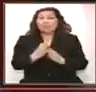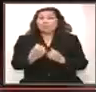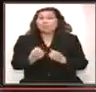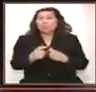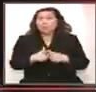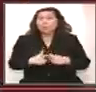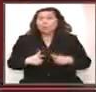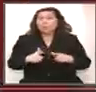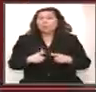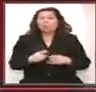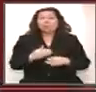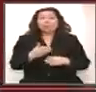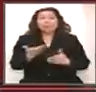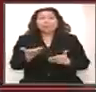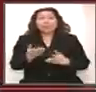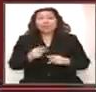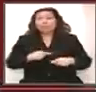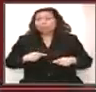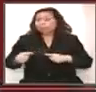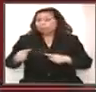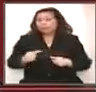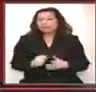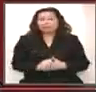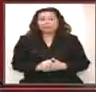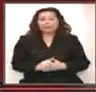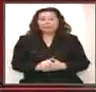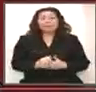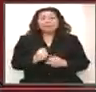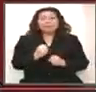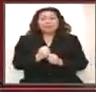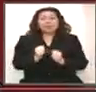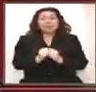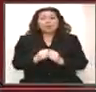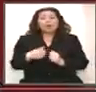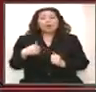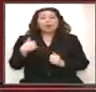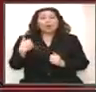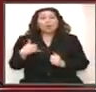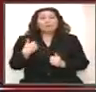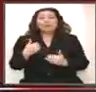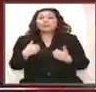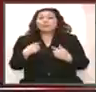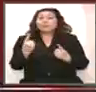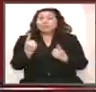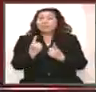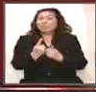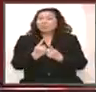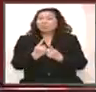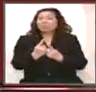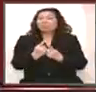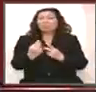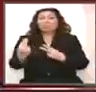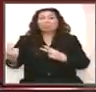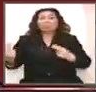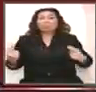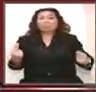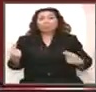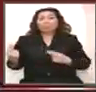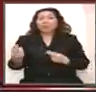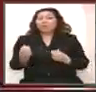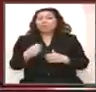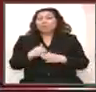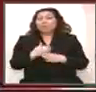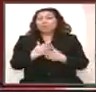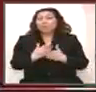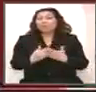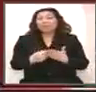muchas localidades los operadores que directa o indirectamente trabajan con adolescentes se encuentran desarticulados, de tal